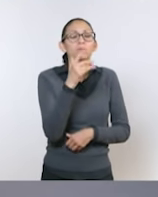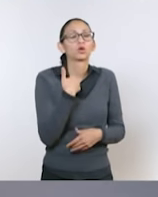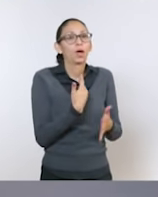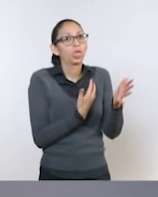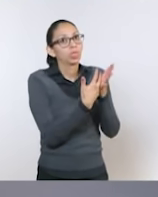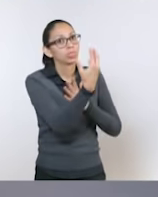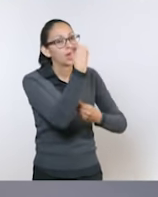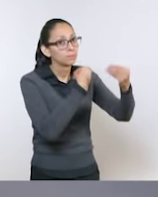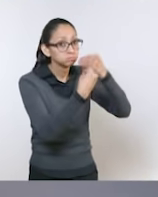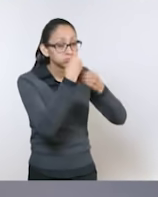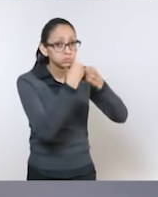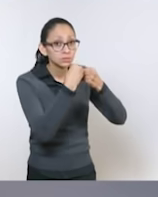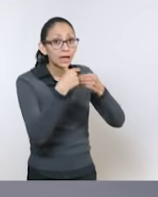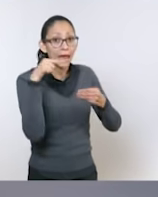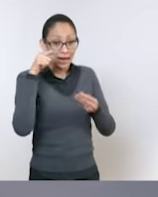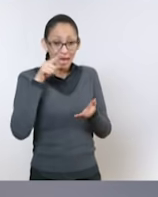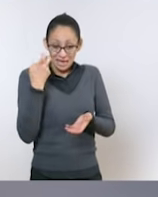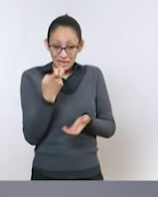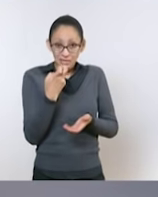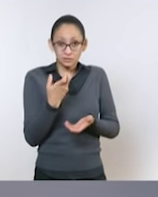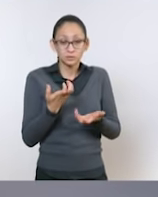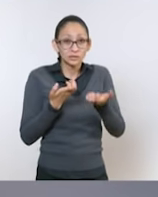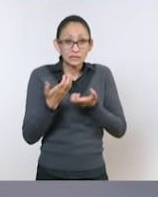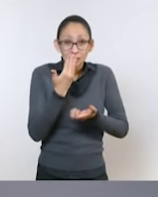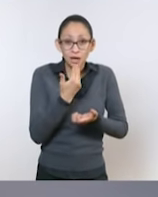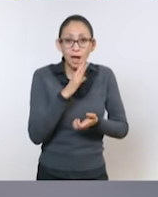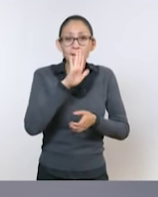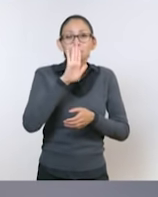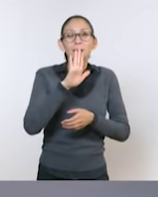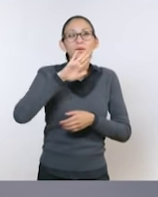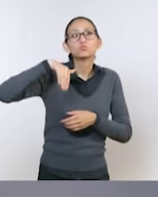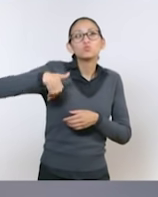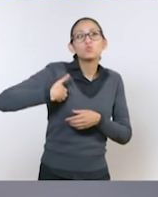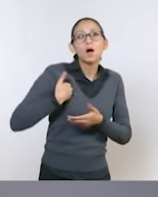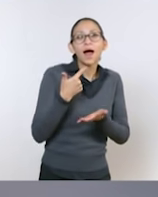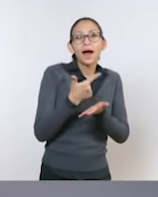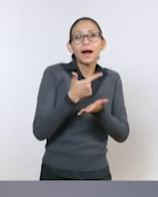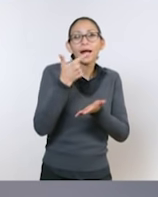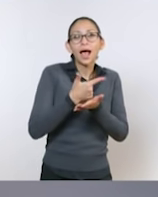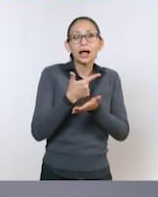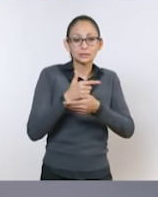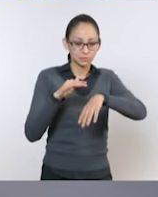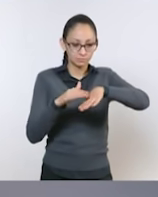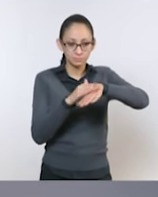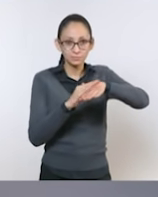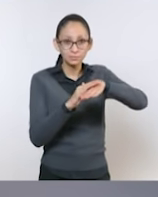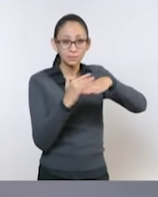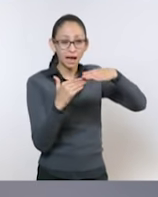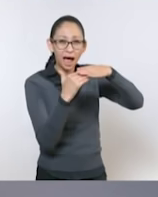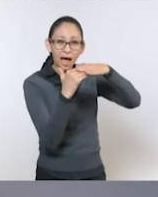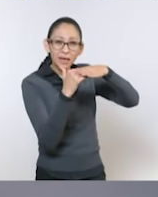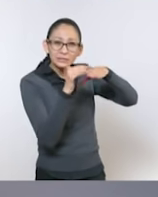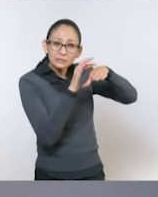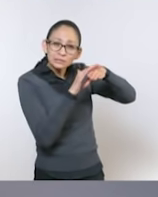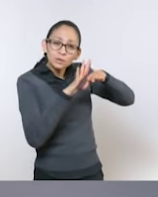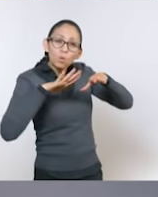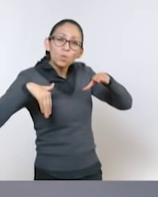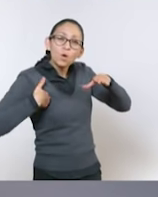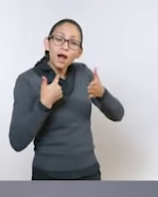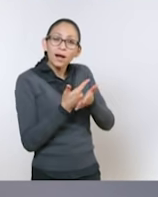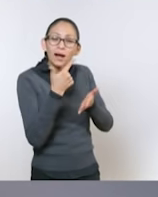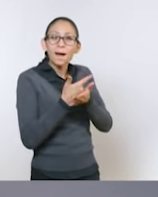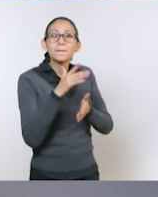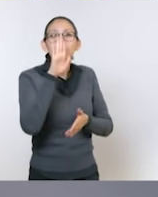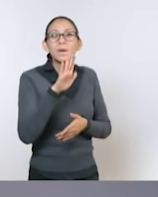o comemos más de lo que necesitamos, se acumula en forma de grasa debajo de la piel